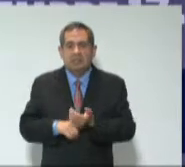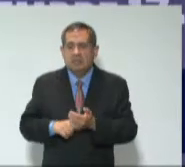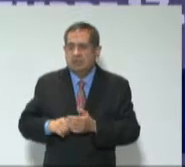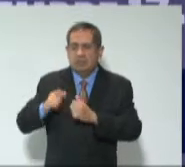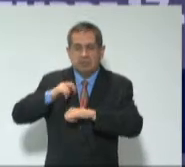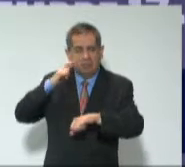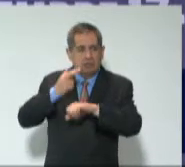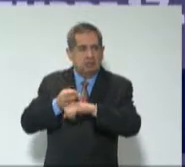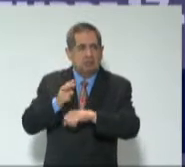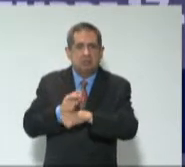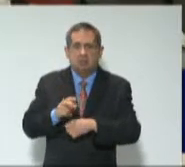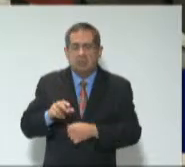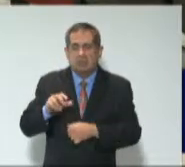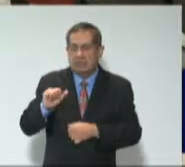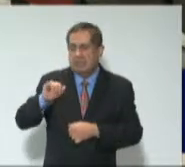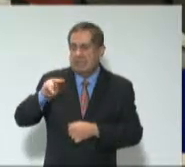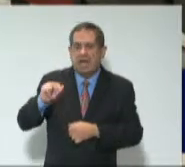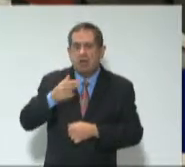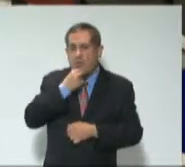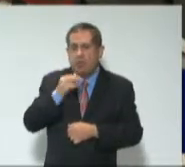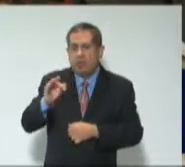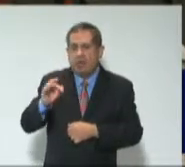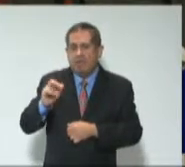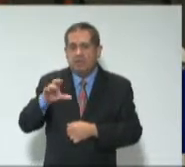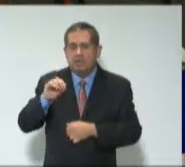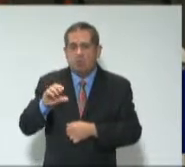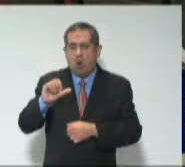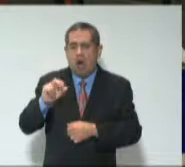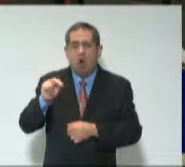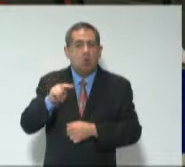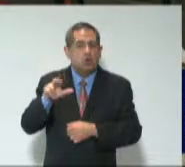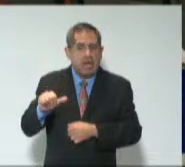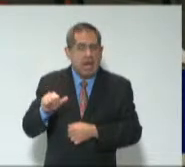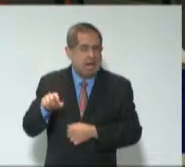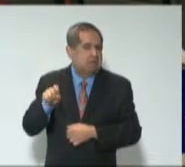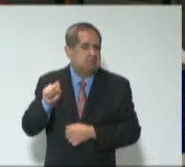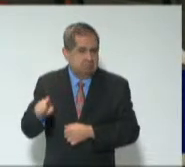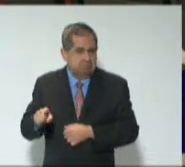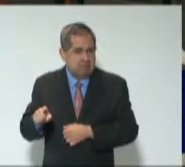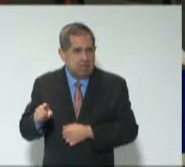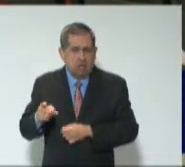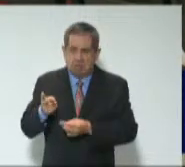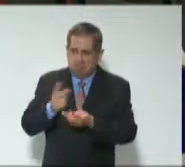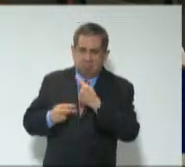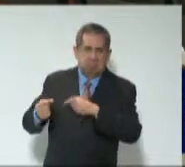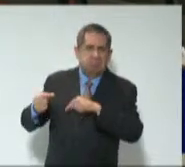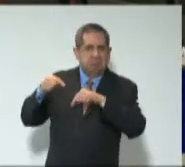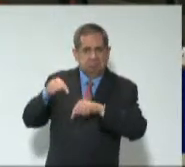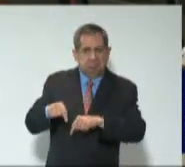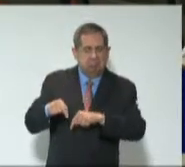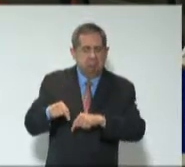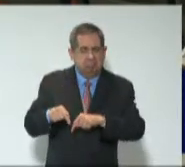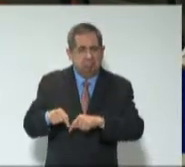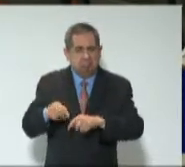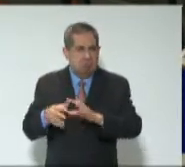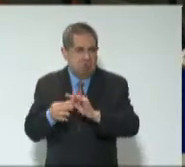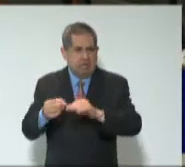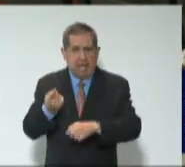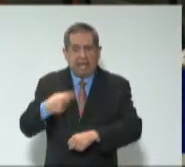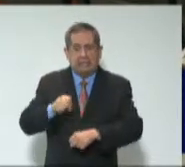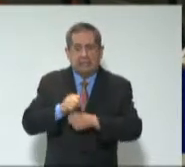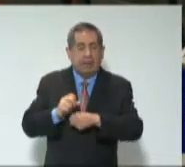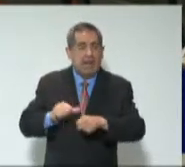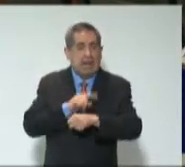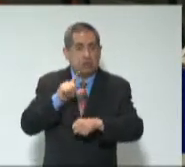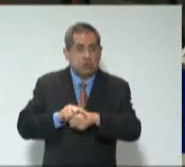comisionado del inay Francisco Javier Acuña no solo la presencia en esta semana de